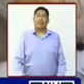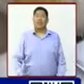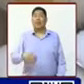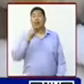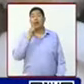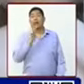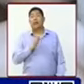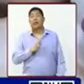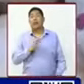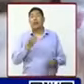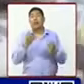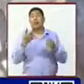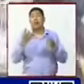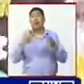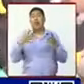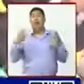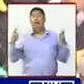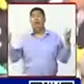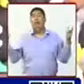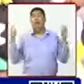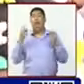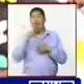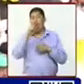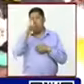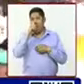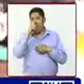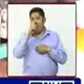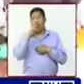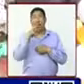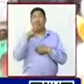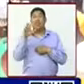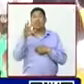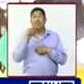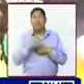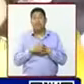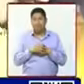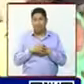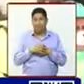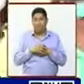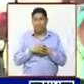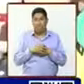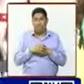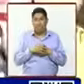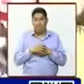Señora, ¿cuánto cuesta el oso grandote? A 350 bolivianos.